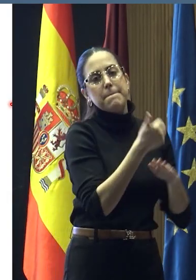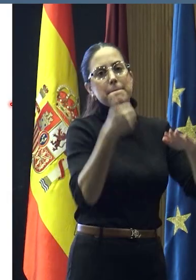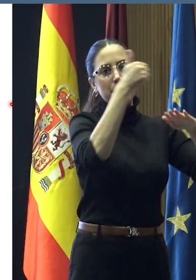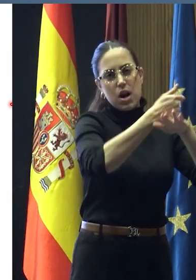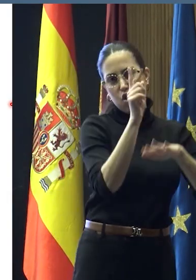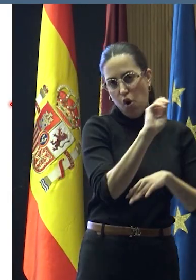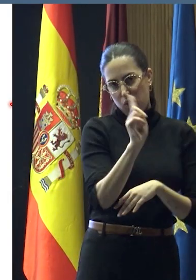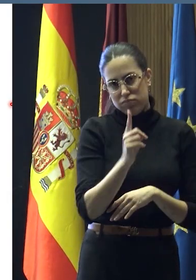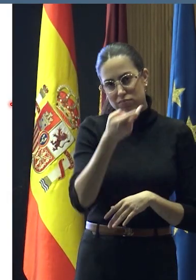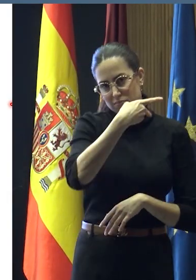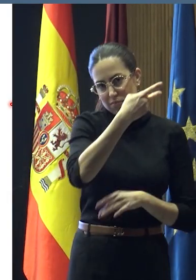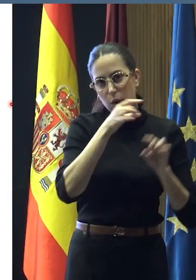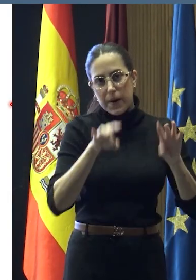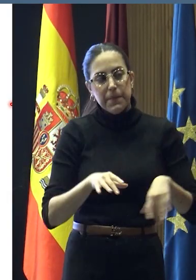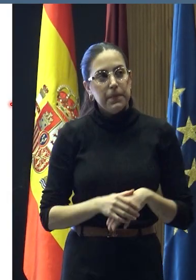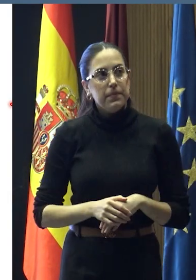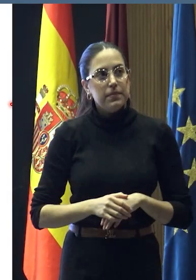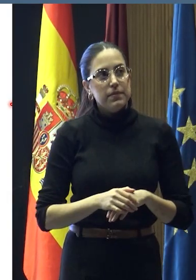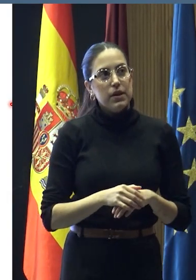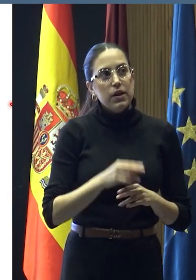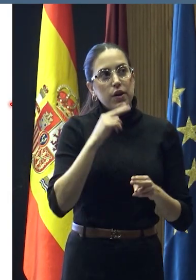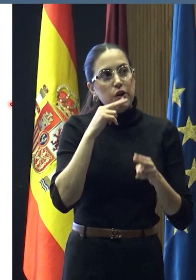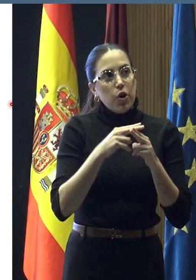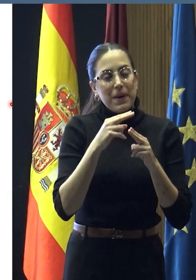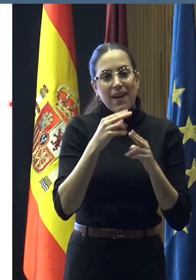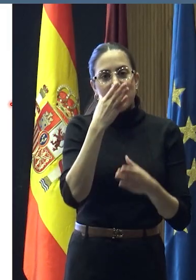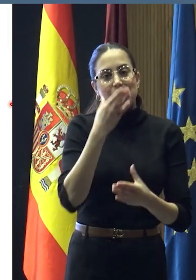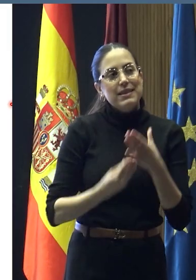Bueno, se denomina sesgo androcéntrico.